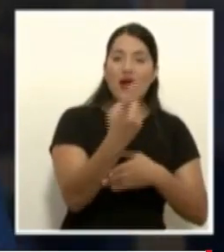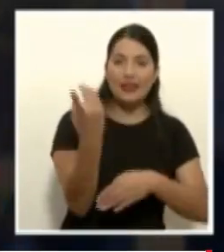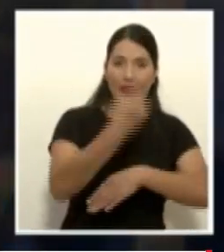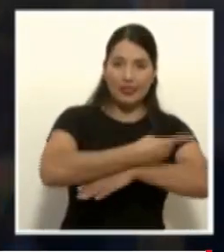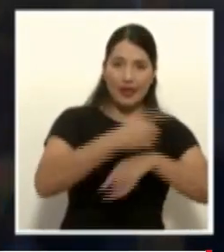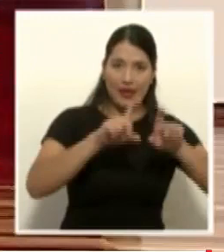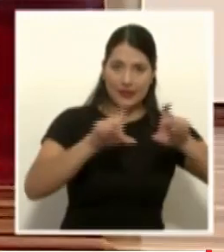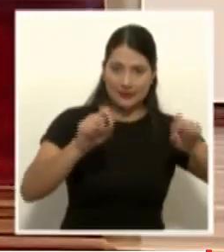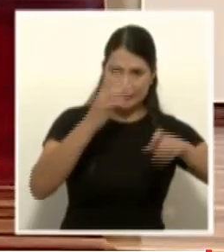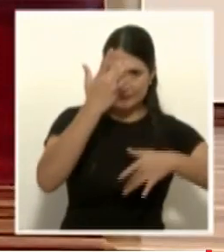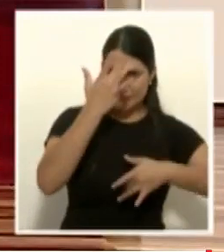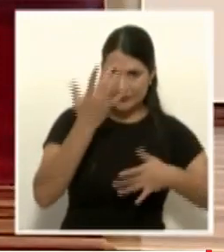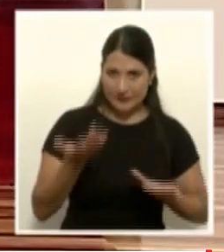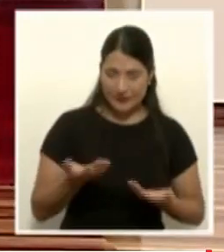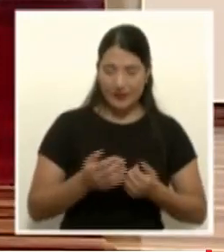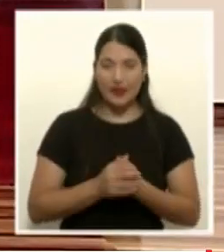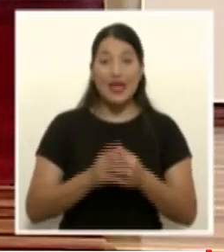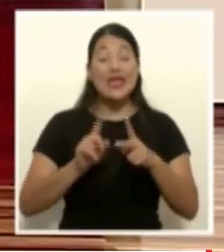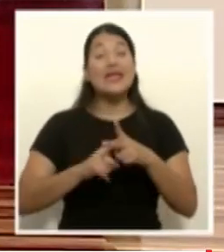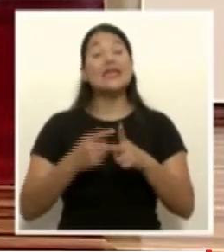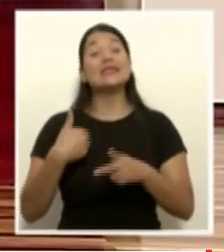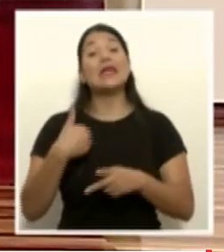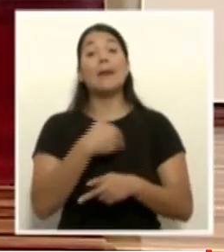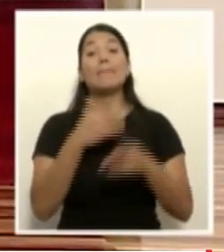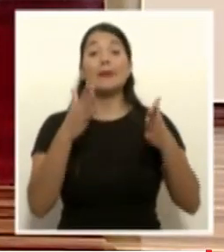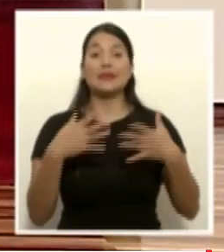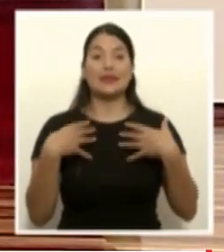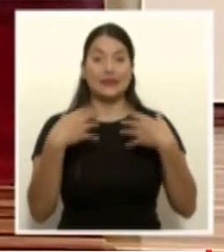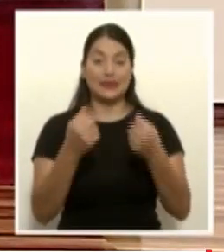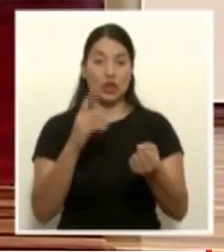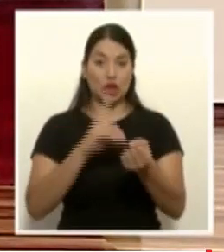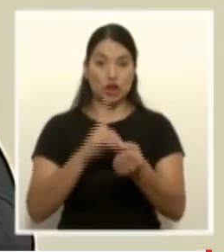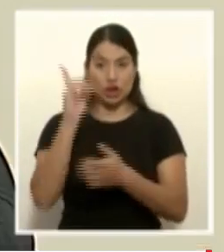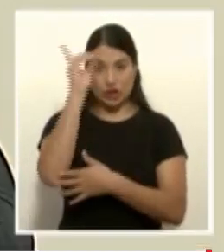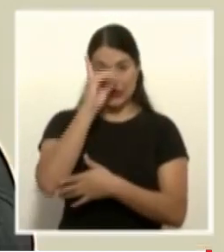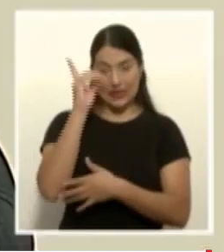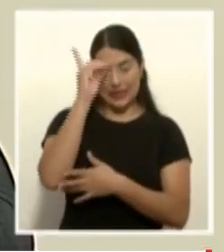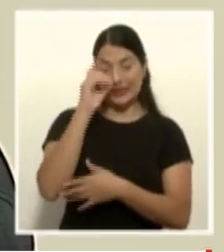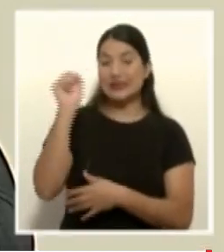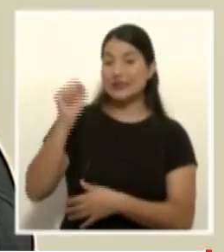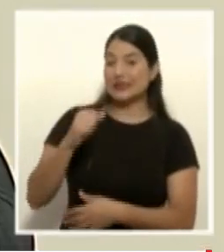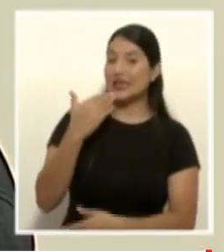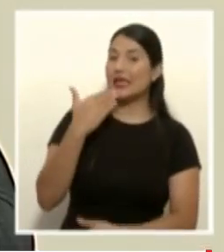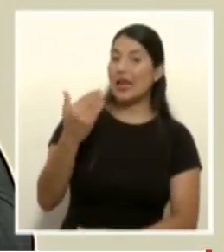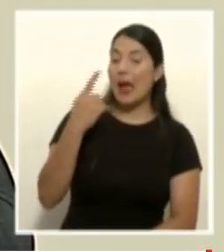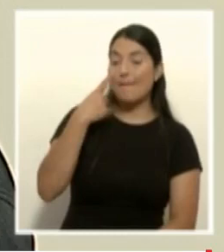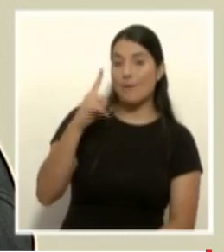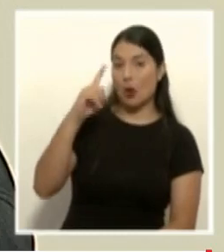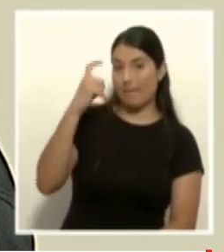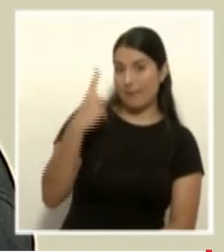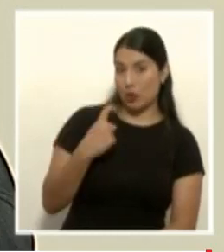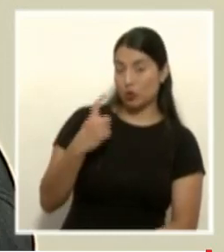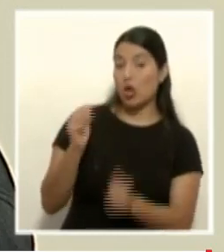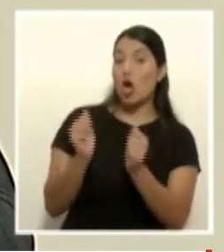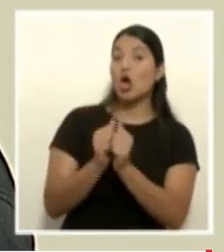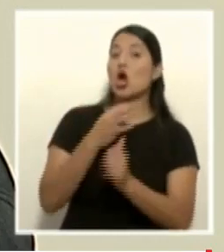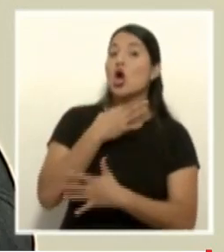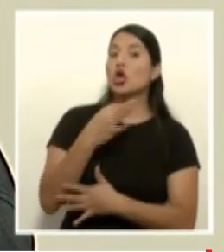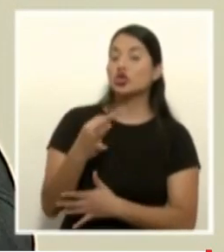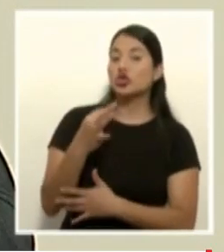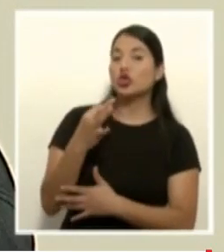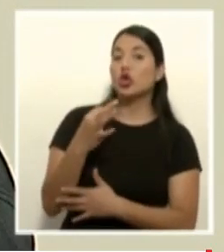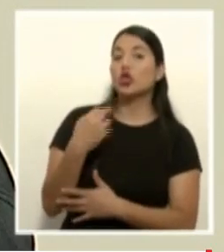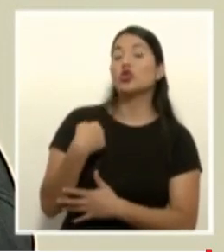orden. Gracias. Iniciamos con el ministro de Salud, el doctor Daniel Salas. Sí, gracias también por la pregunta y con mucho gusto mañana la